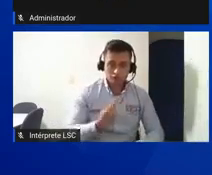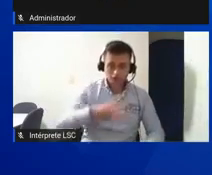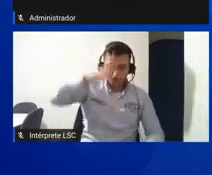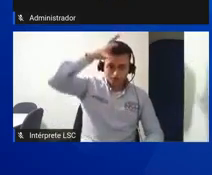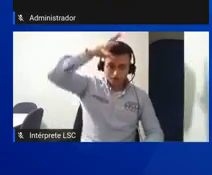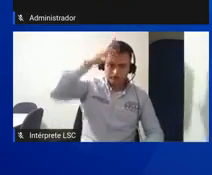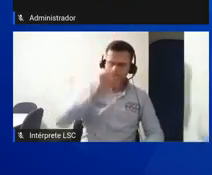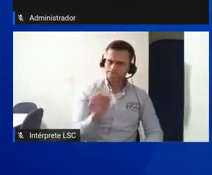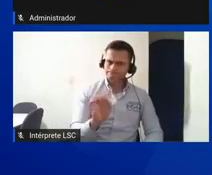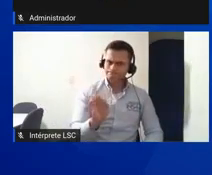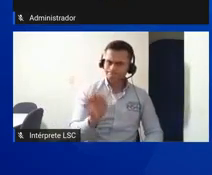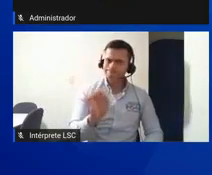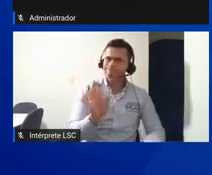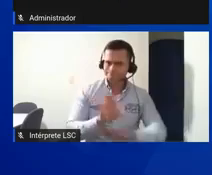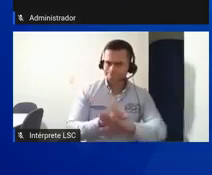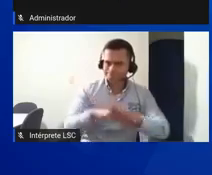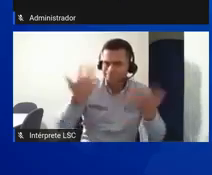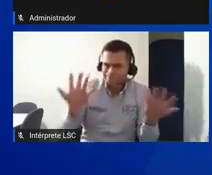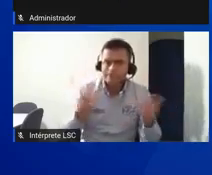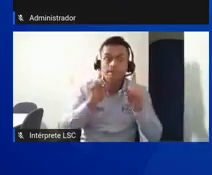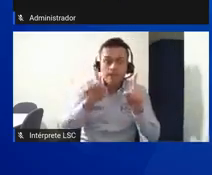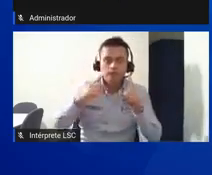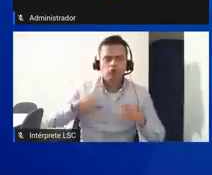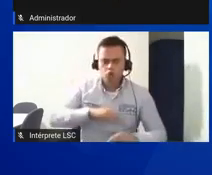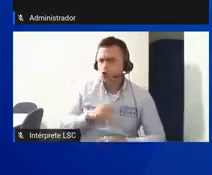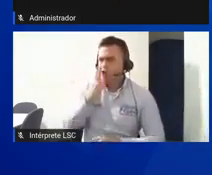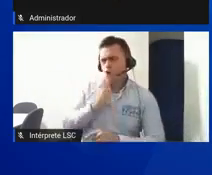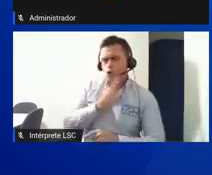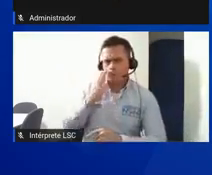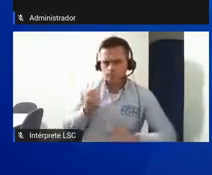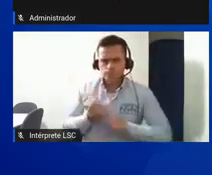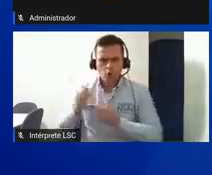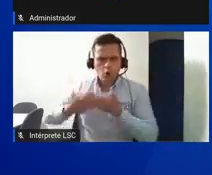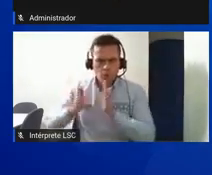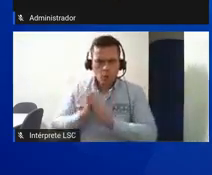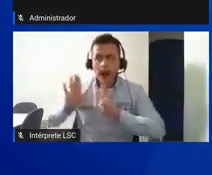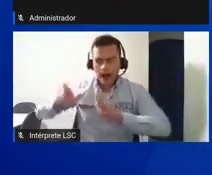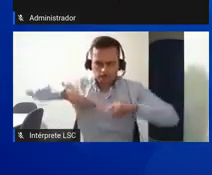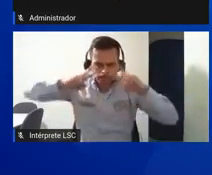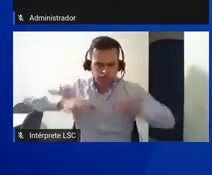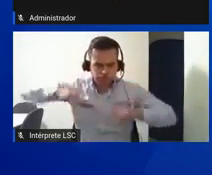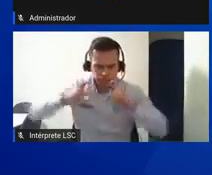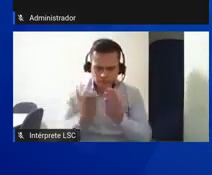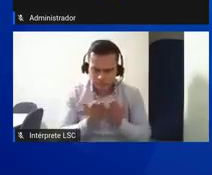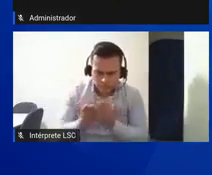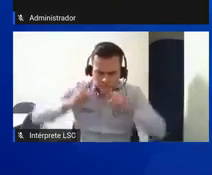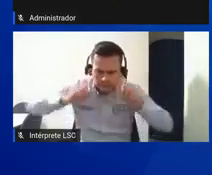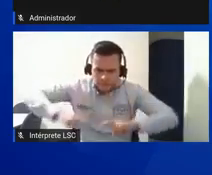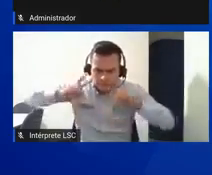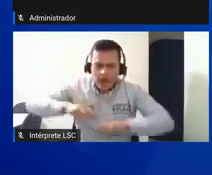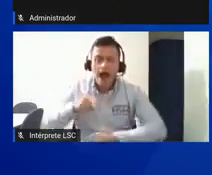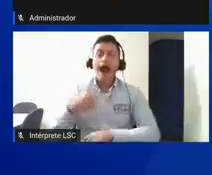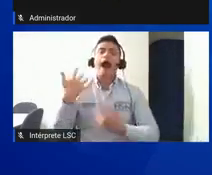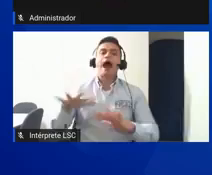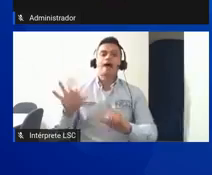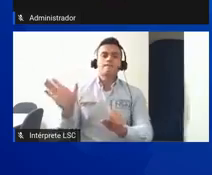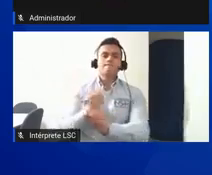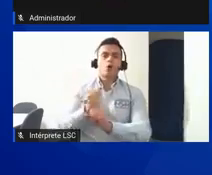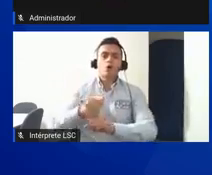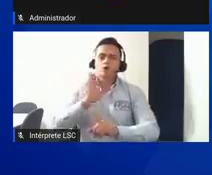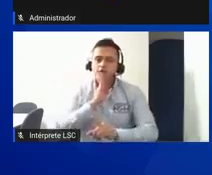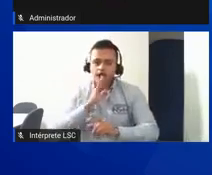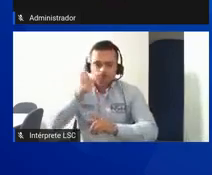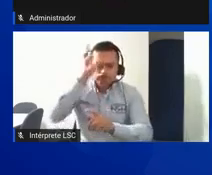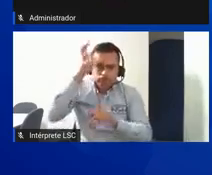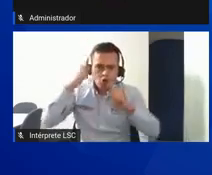tema, pero nosotros por nuestro compromiso con las comunidades nos dedicamos a estudiar, y ahí aparecieron los expertos y nos empezaron